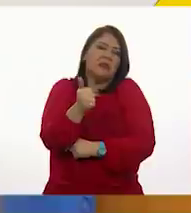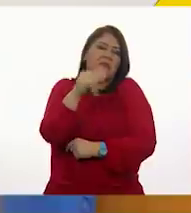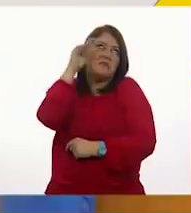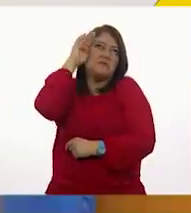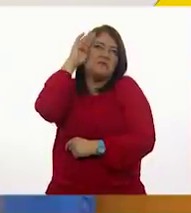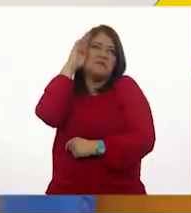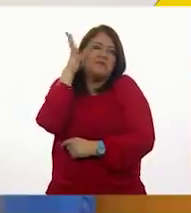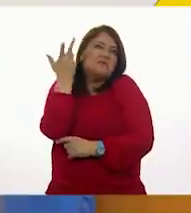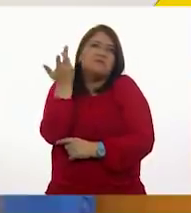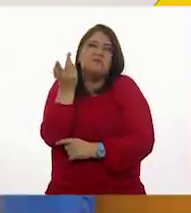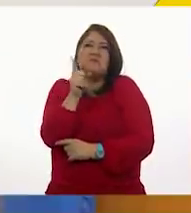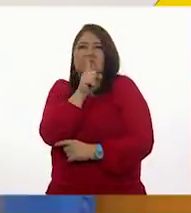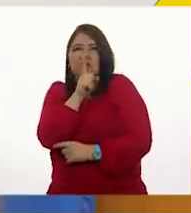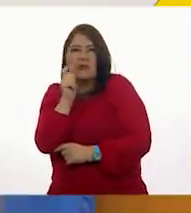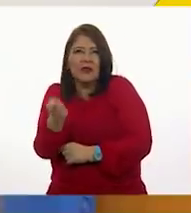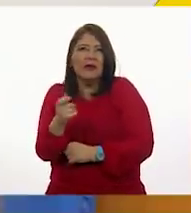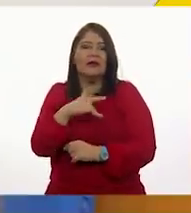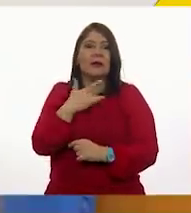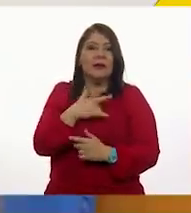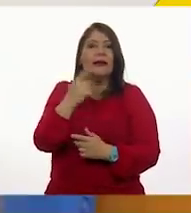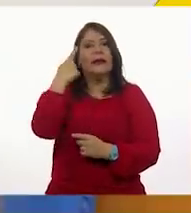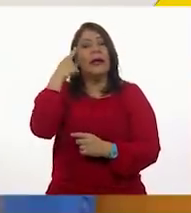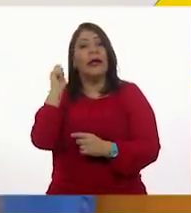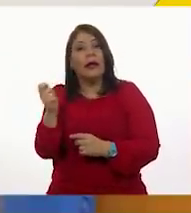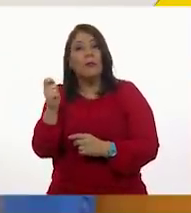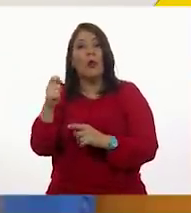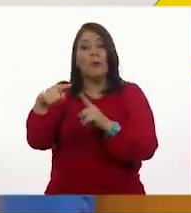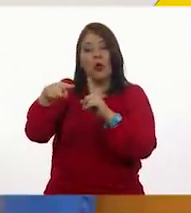En lo positivo, en este caso, es la diversión,